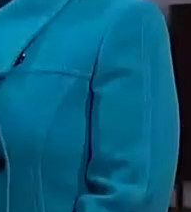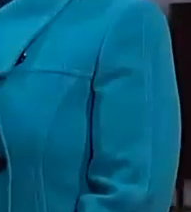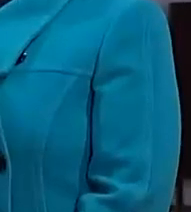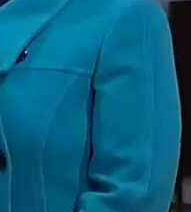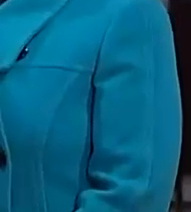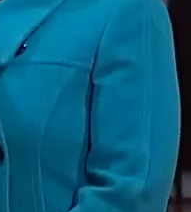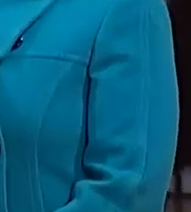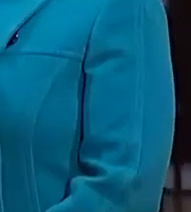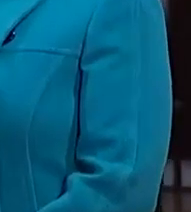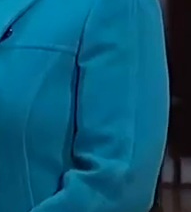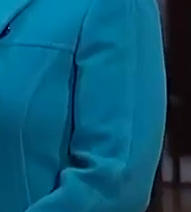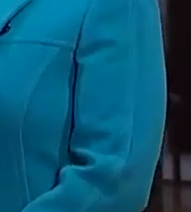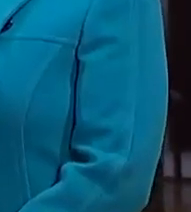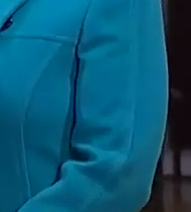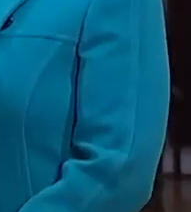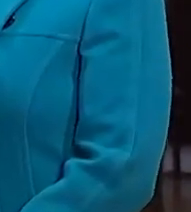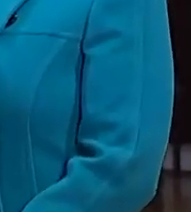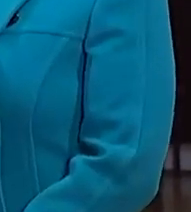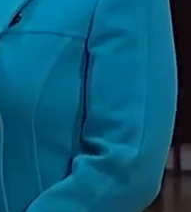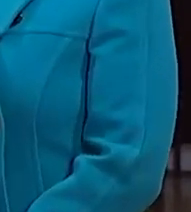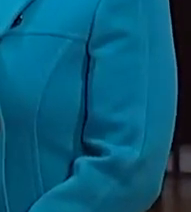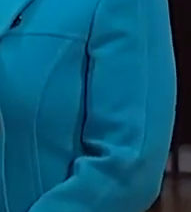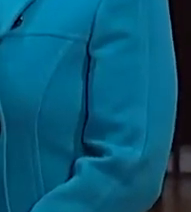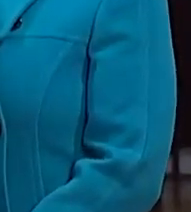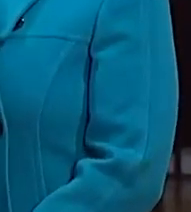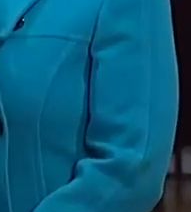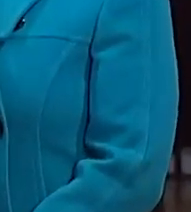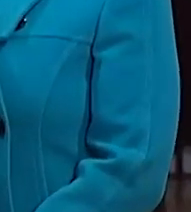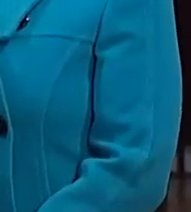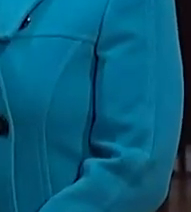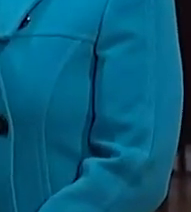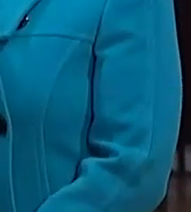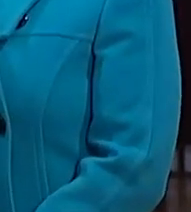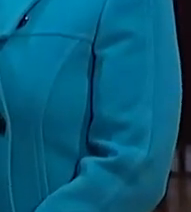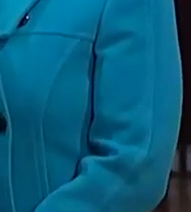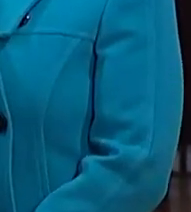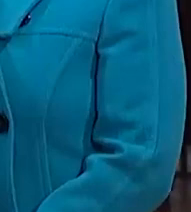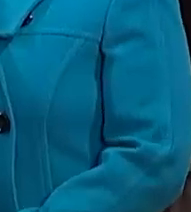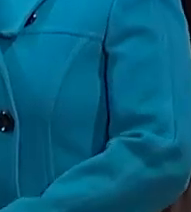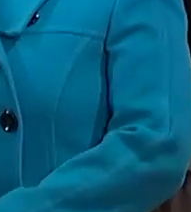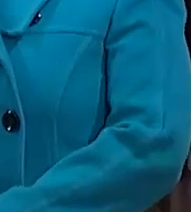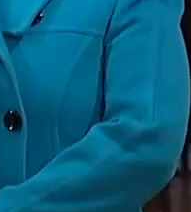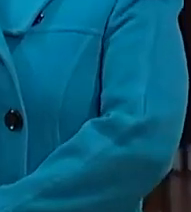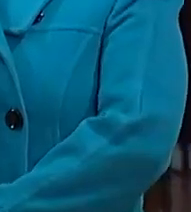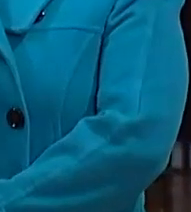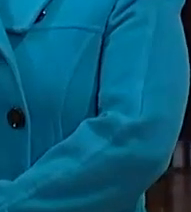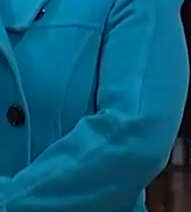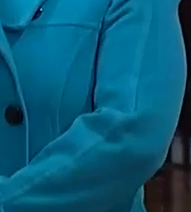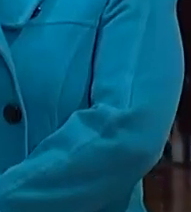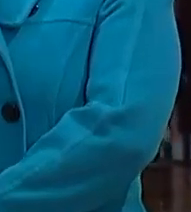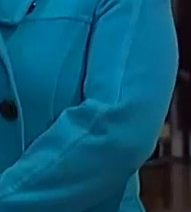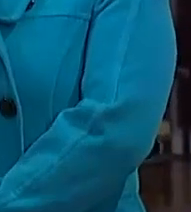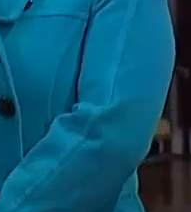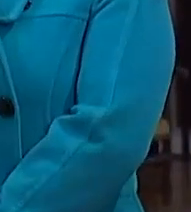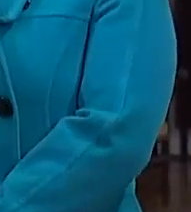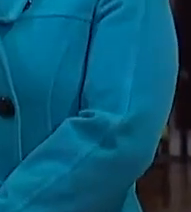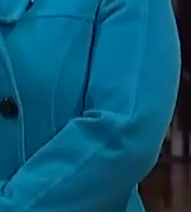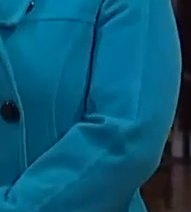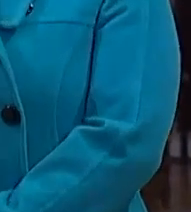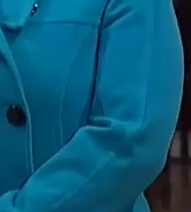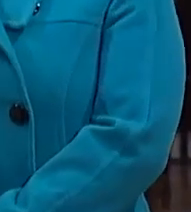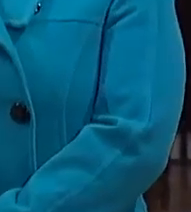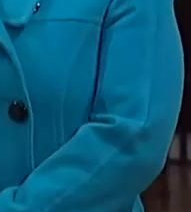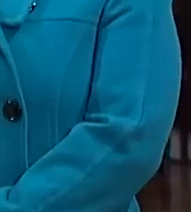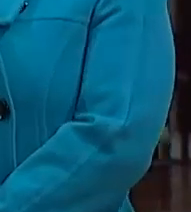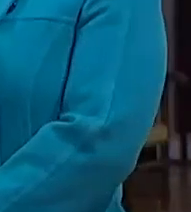en el boliche desde el palacio de la moneda que escuchamos hace algunas horas y luego de un acucioso proceso de